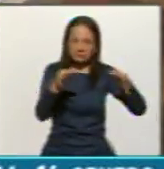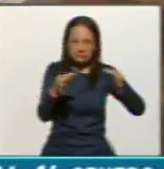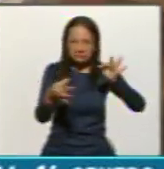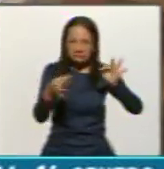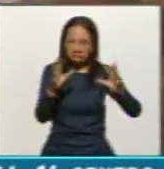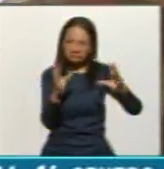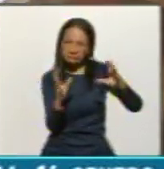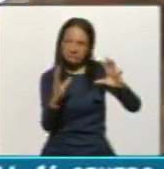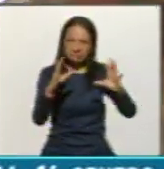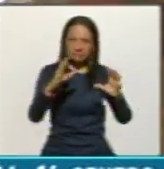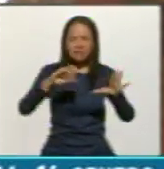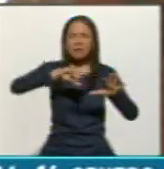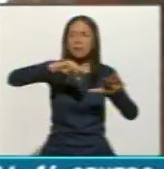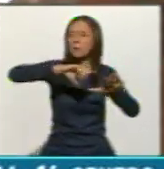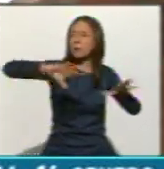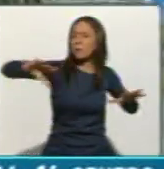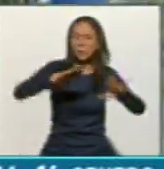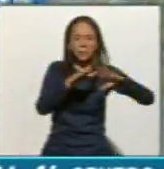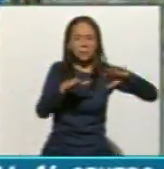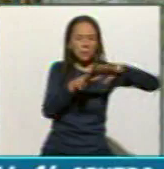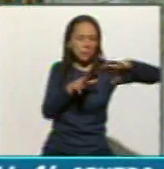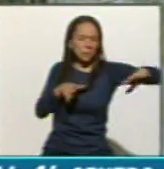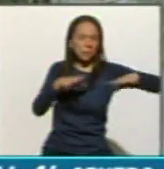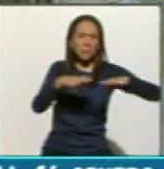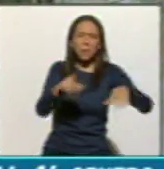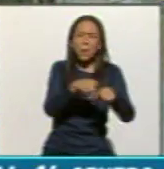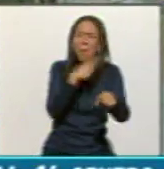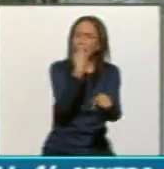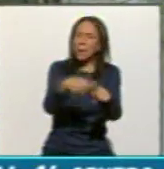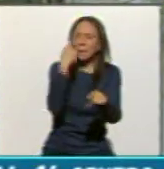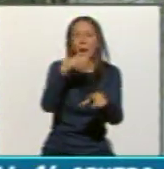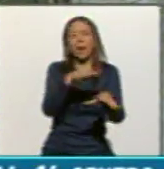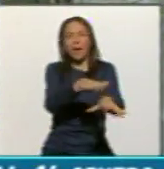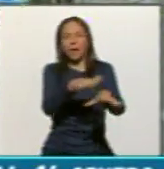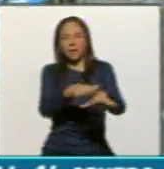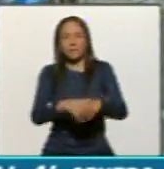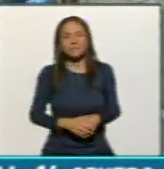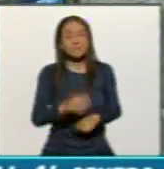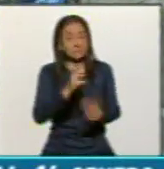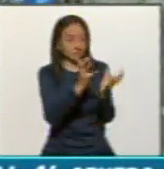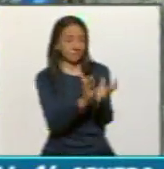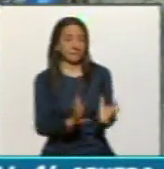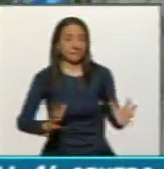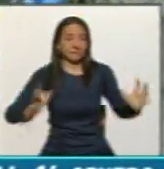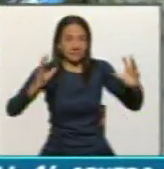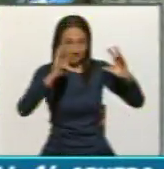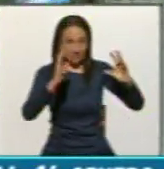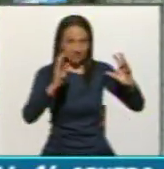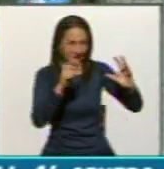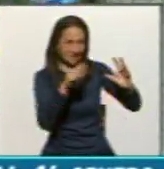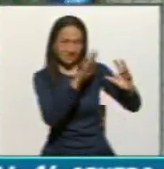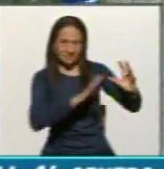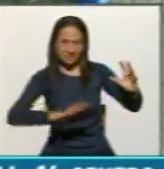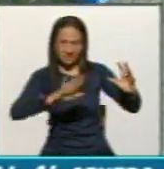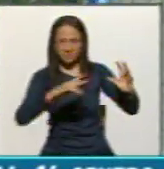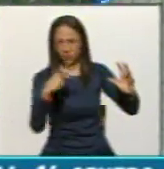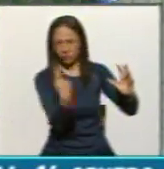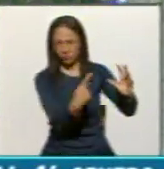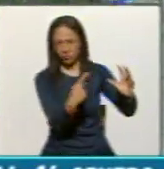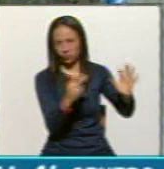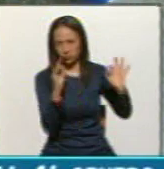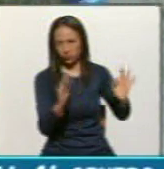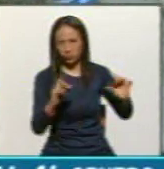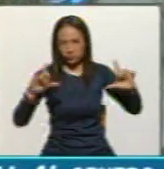multicolor para darles mayor lucimiento. Al momento de realizar la bola, que es por ejemplo, toda esta parte del centro, se tiene